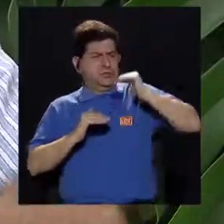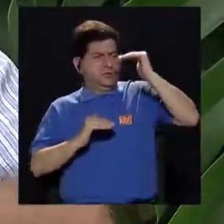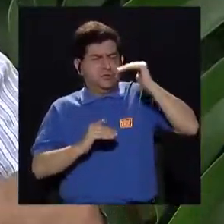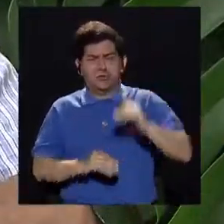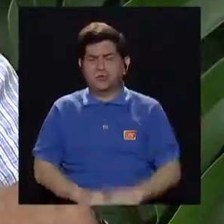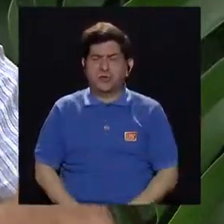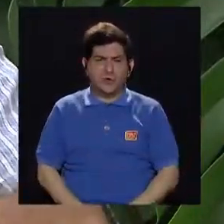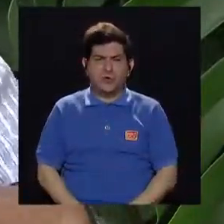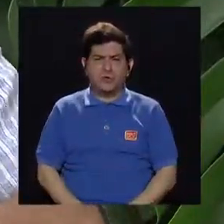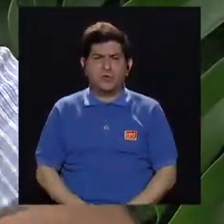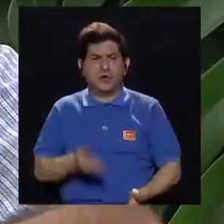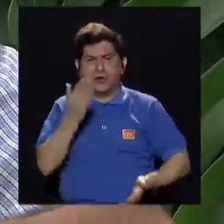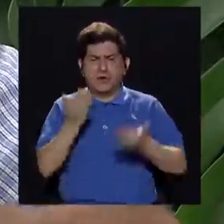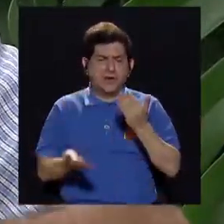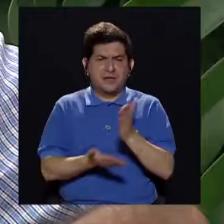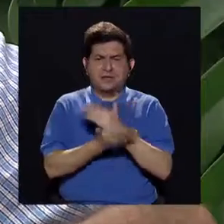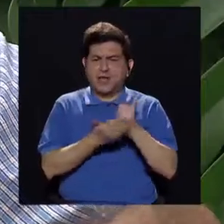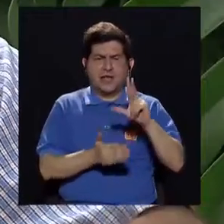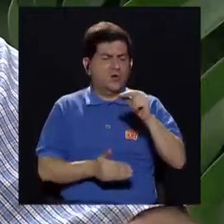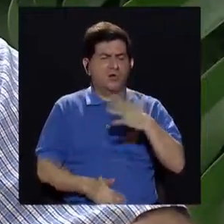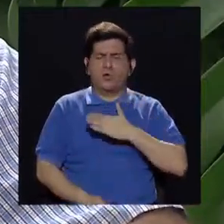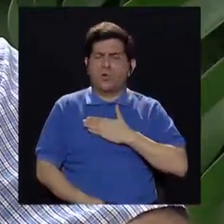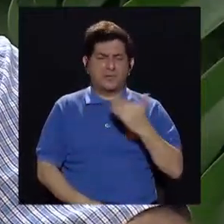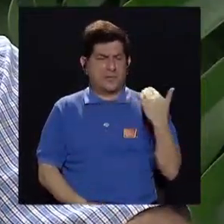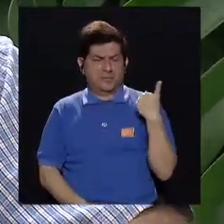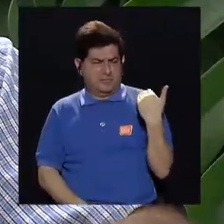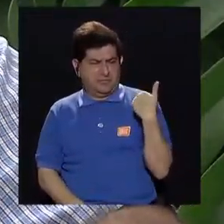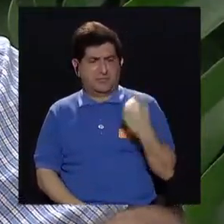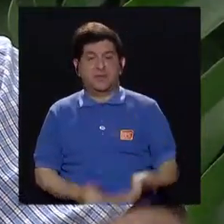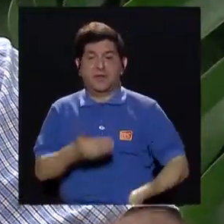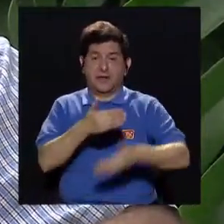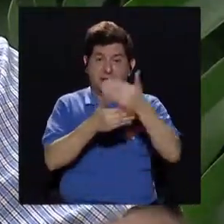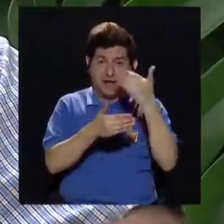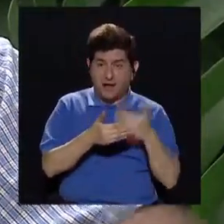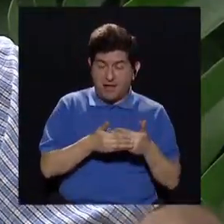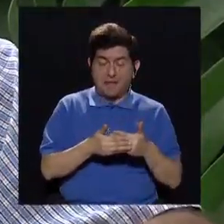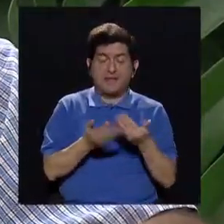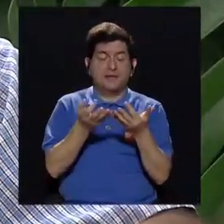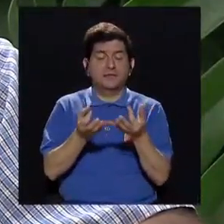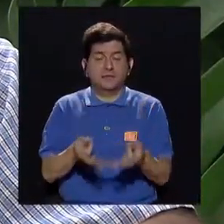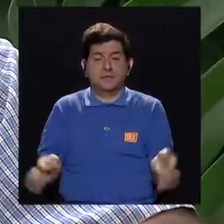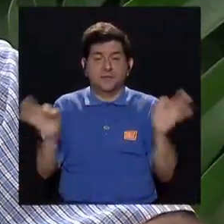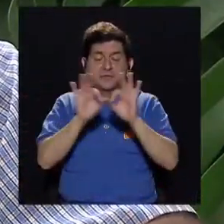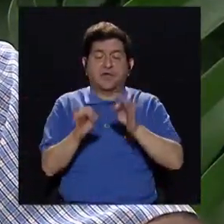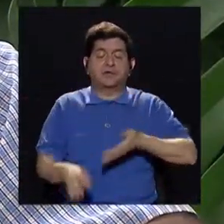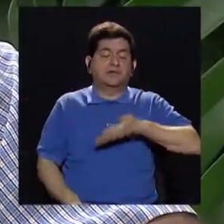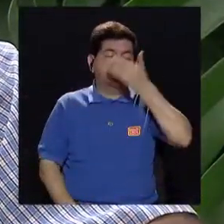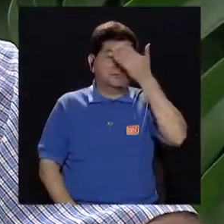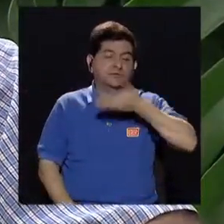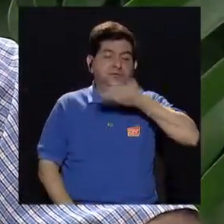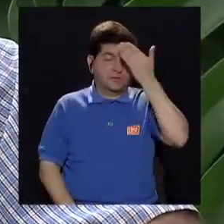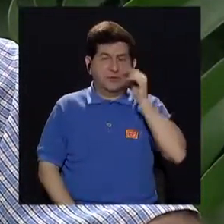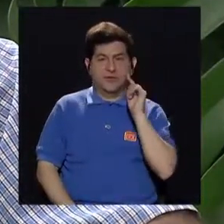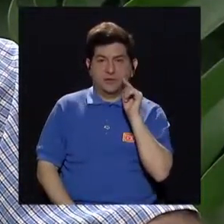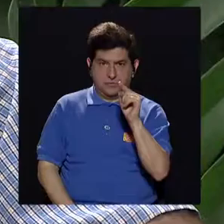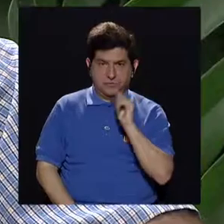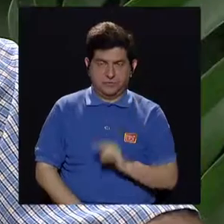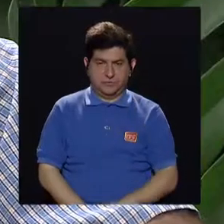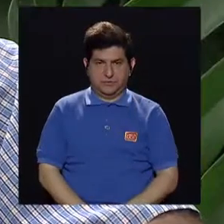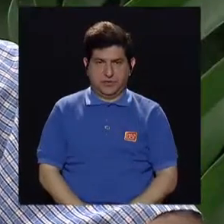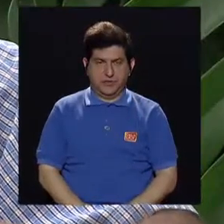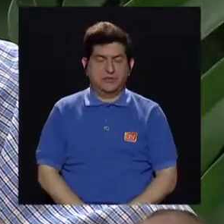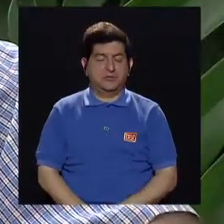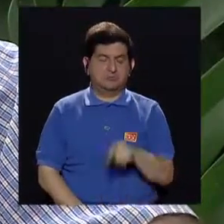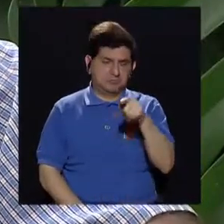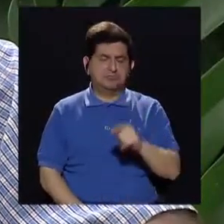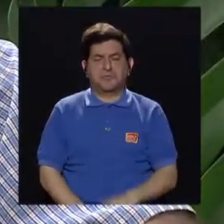tengo aparatos electrónicos modernos que me vayan avisando y nada de eso? Bueno, antes de todo eso, algo muy simple, es la respiración. Si usted